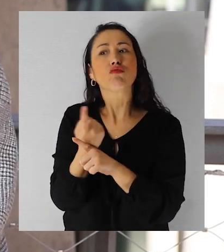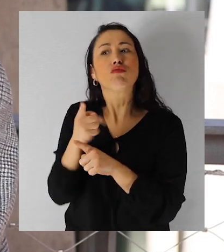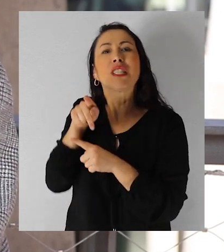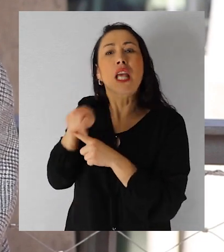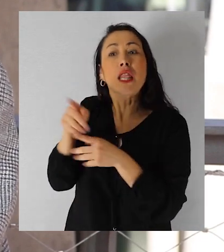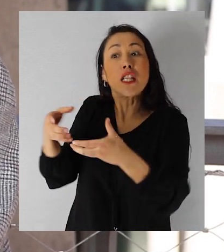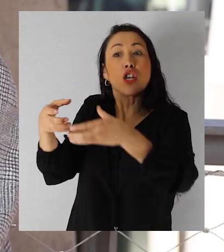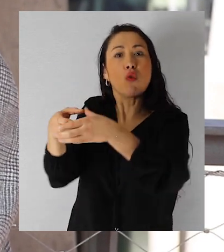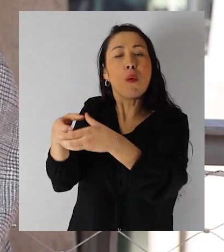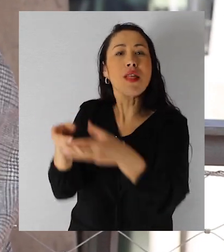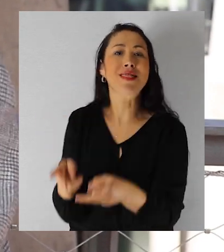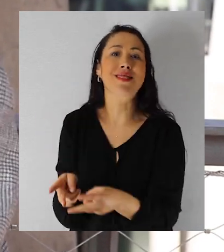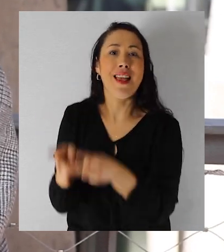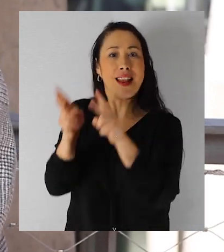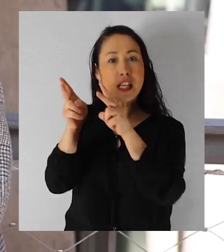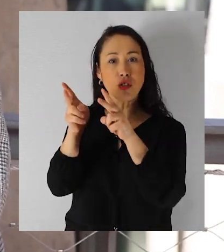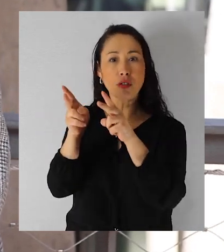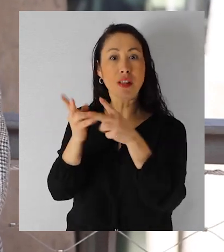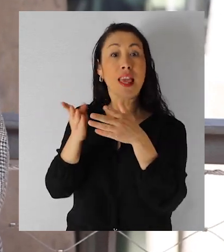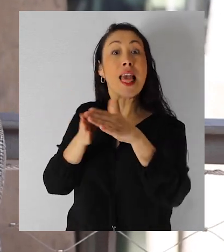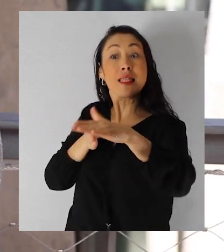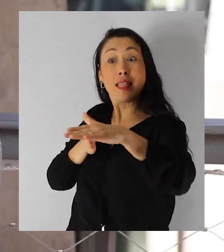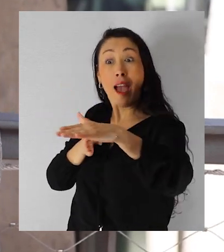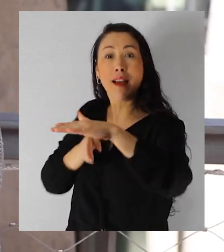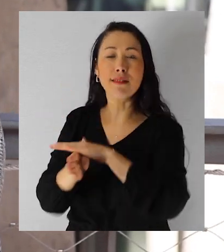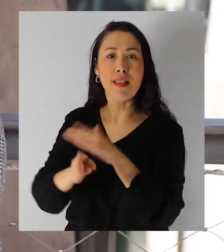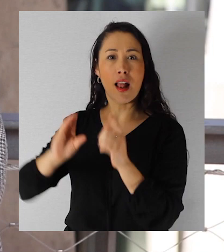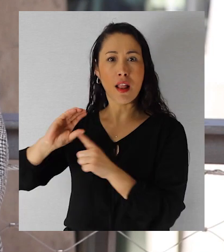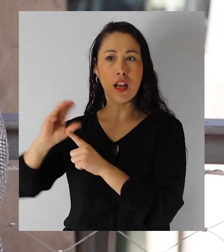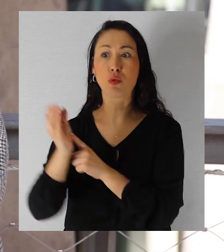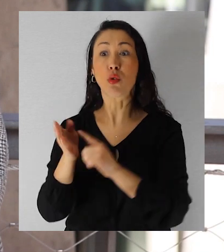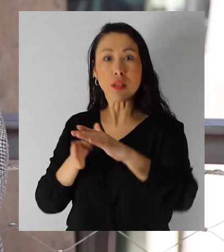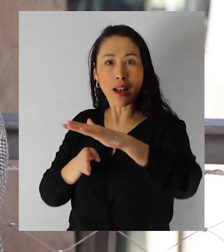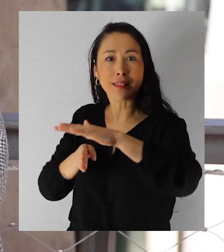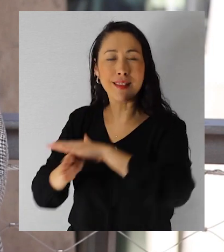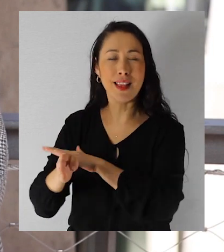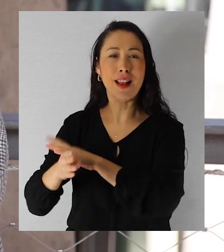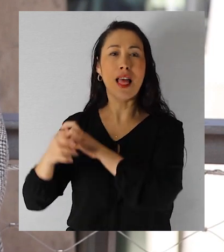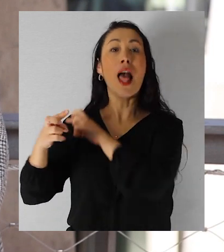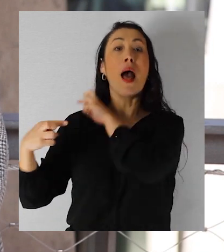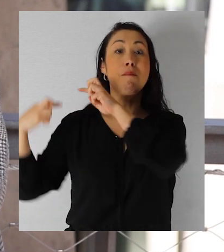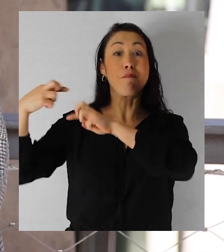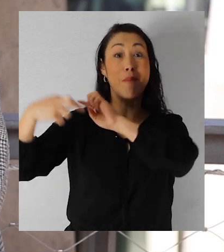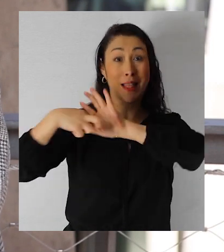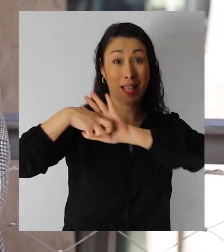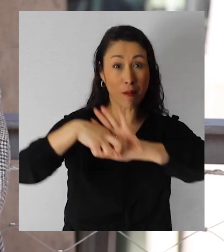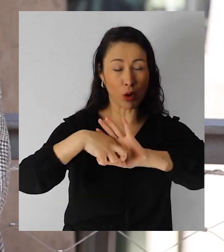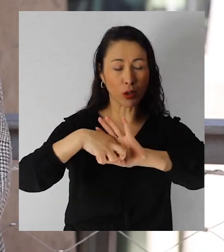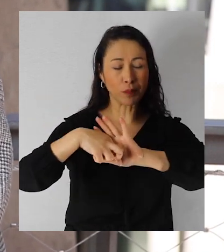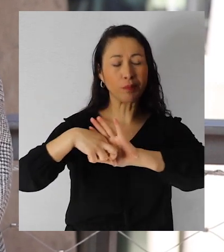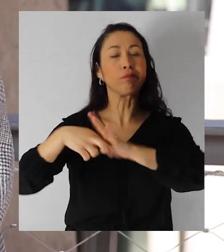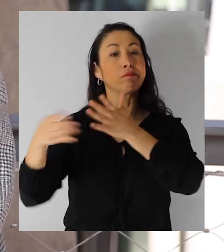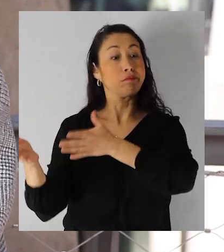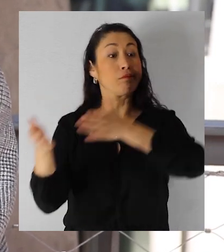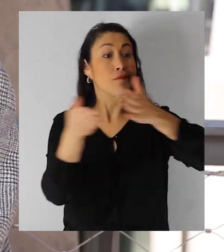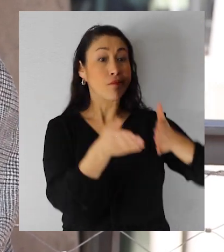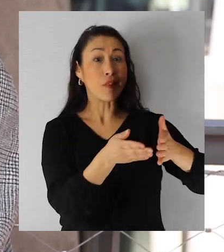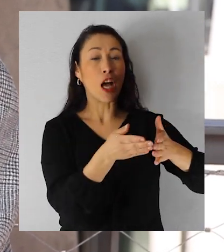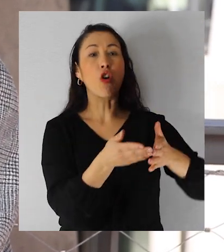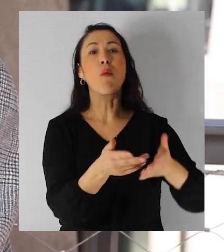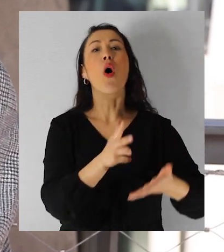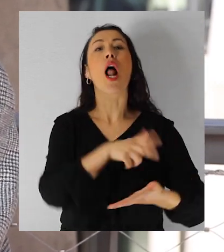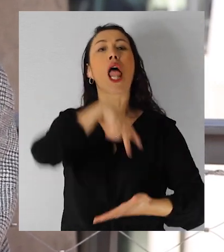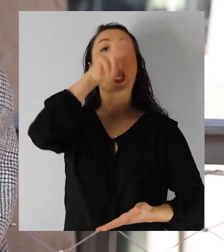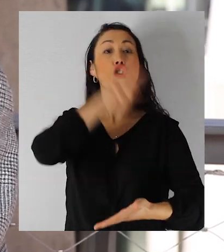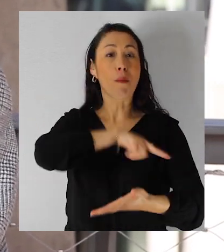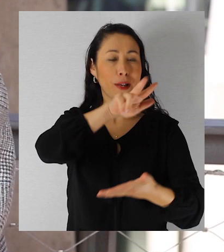derechos, del acceder a la cultura y al patrimonio. Y por un lado está, obviamente, la Convención de los